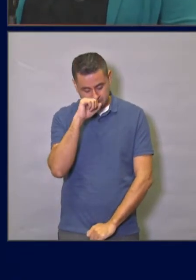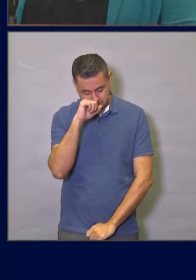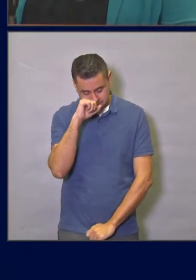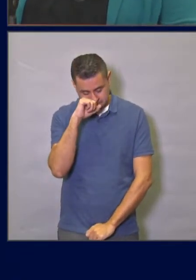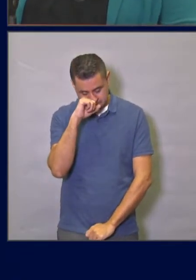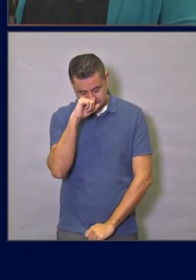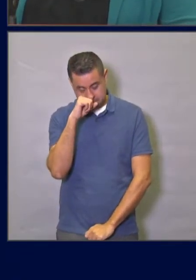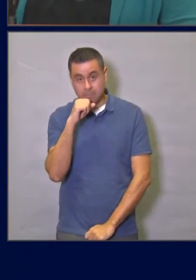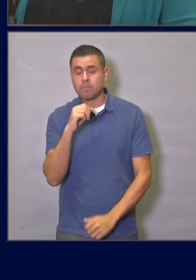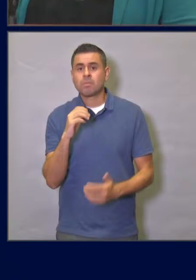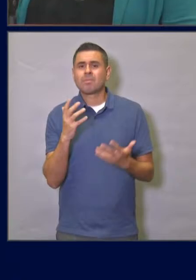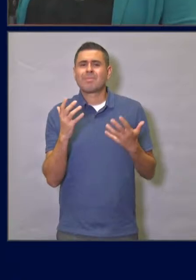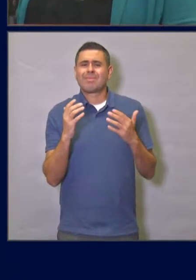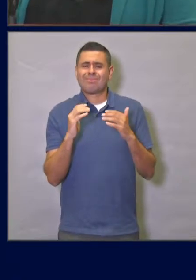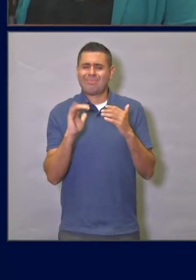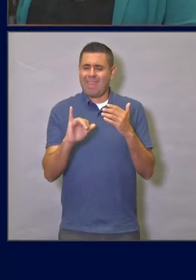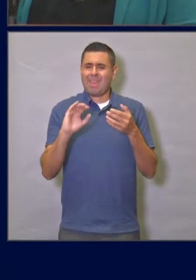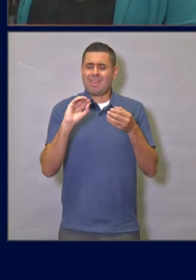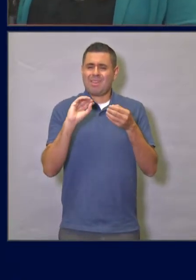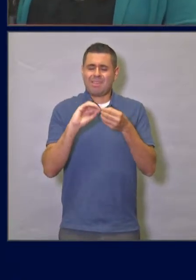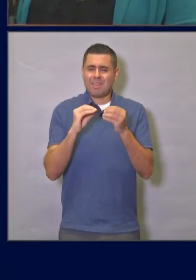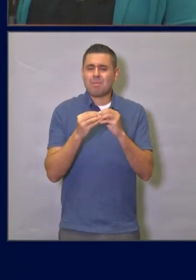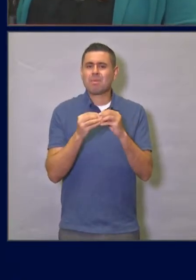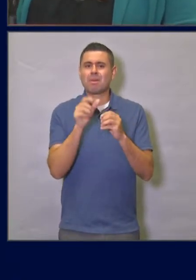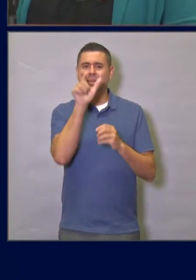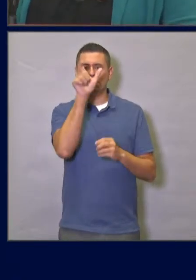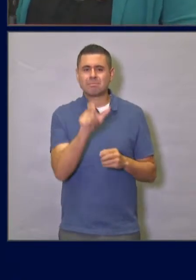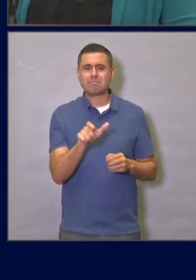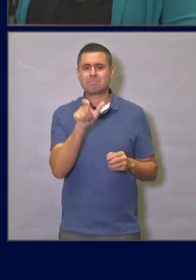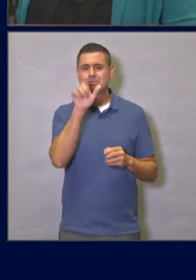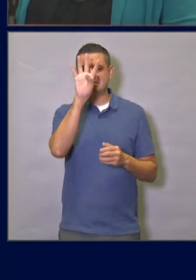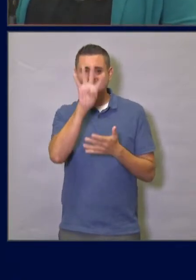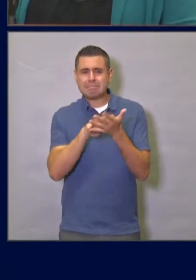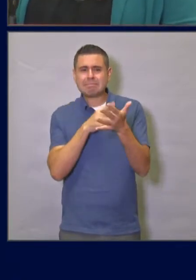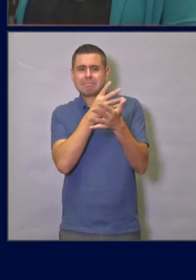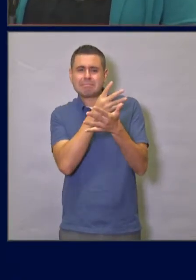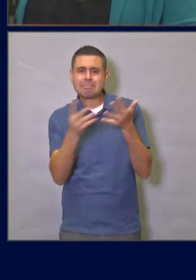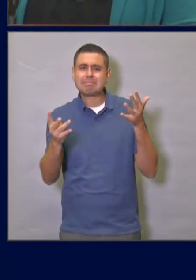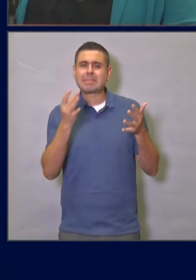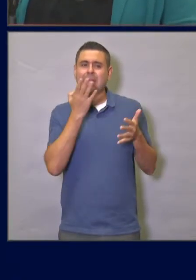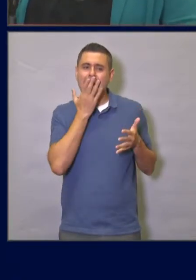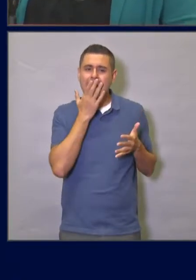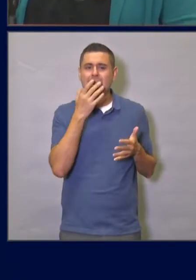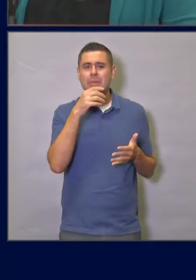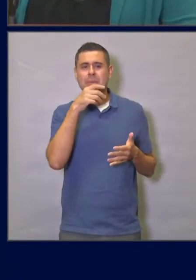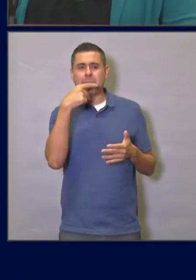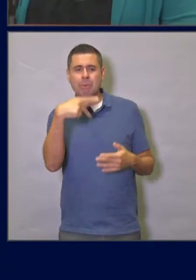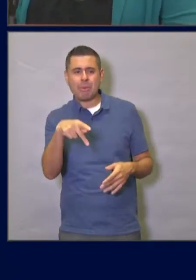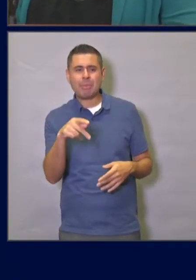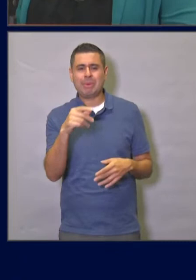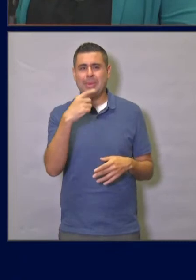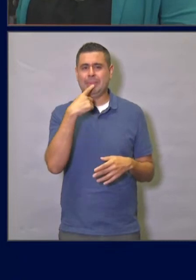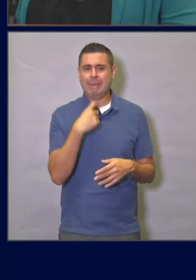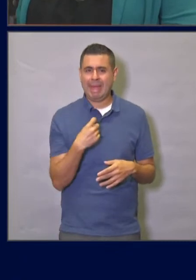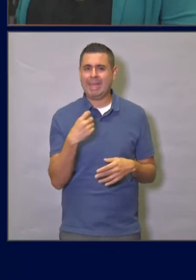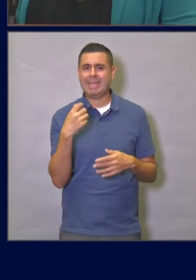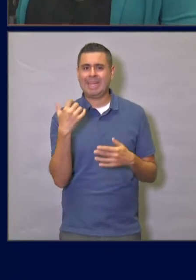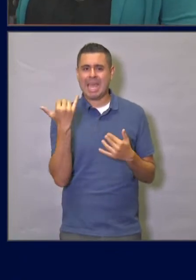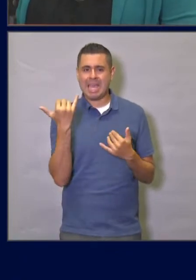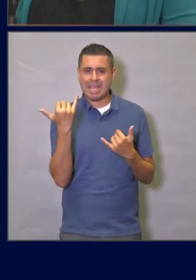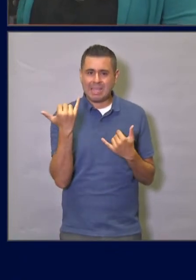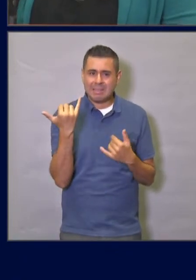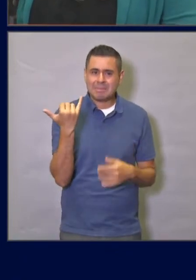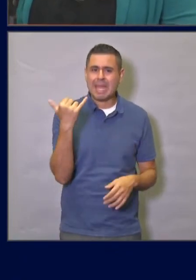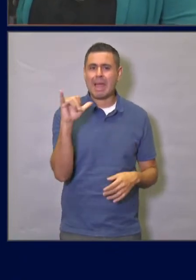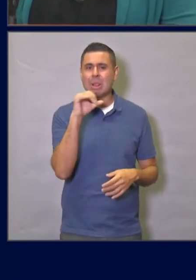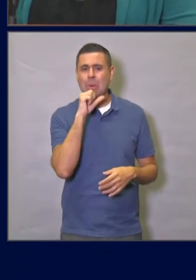Entonces, ¿cómo se relaciona todo esto con el plan estatal para una economía más segura y los niveles que